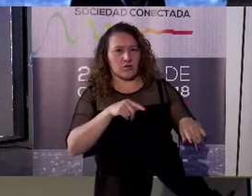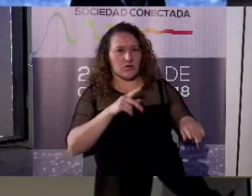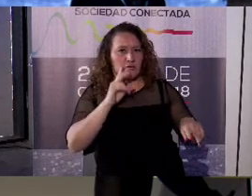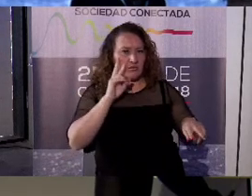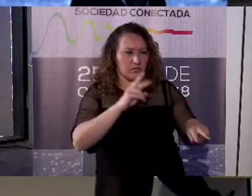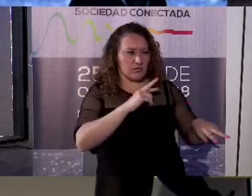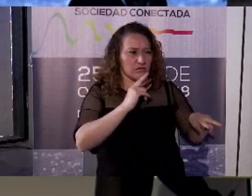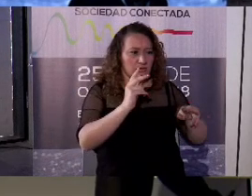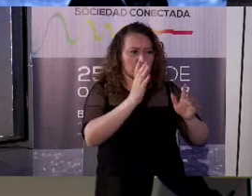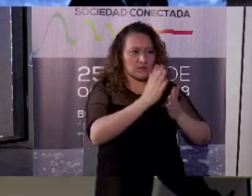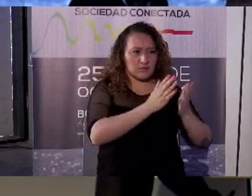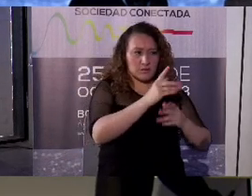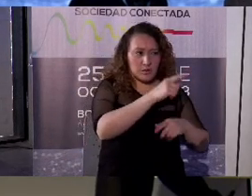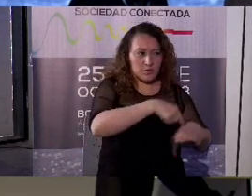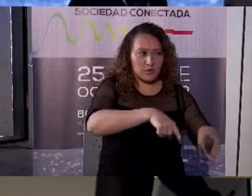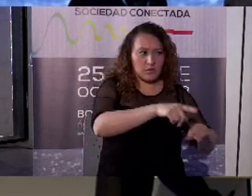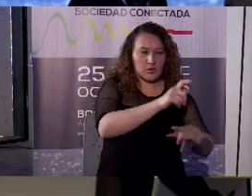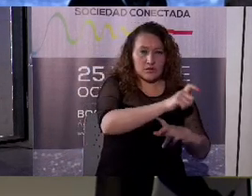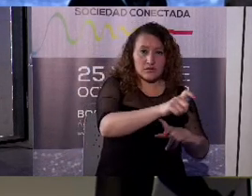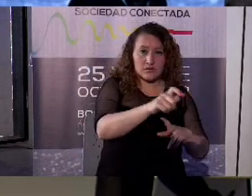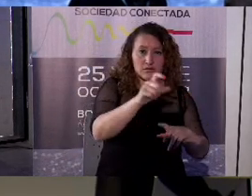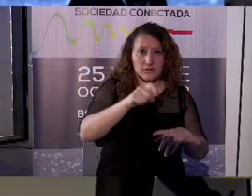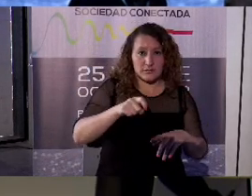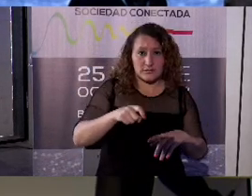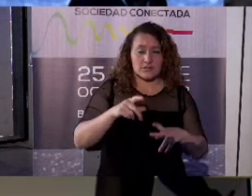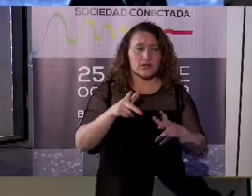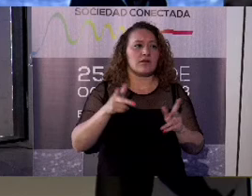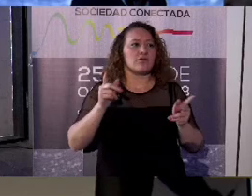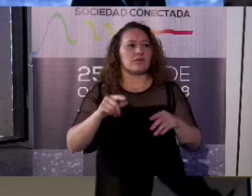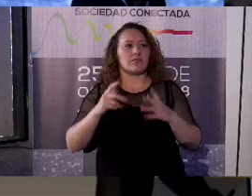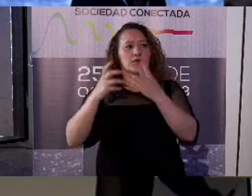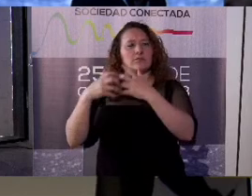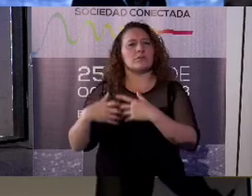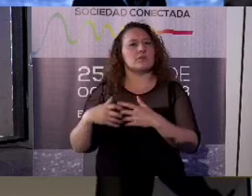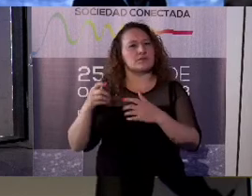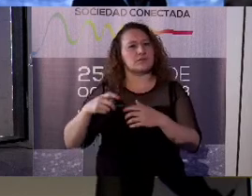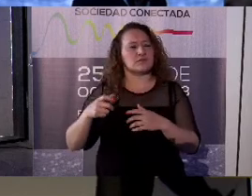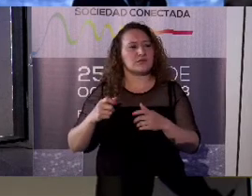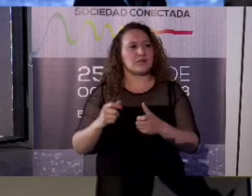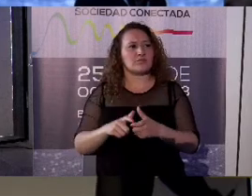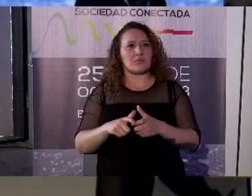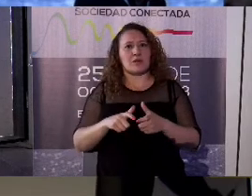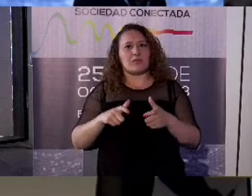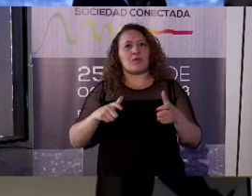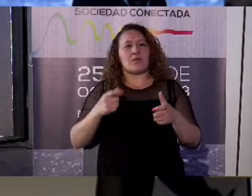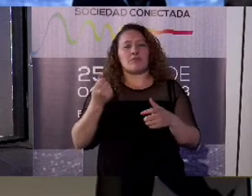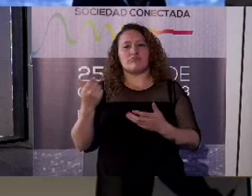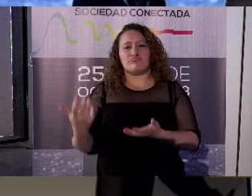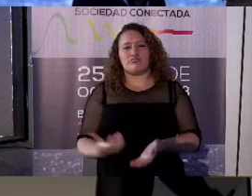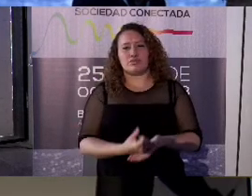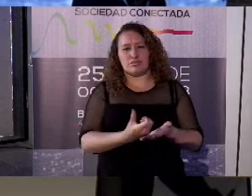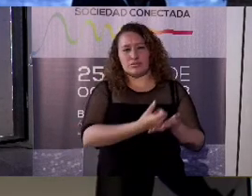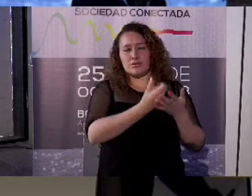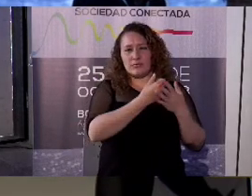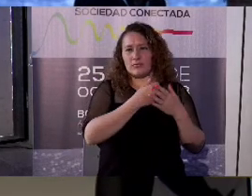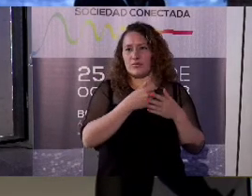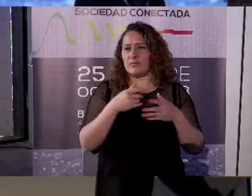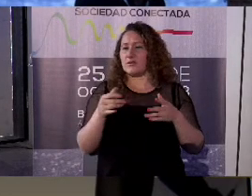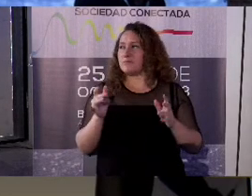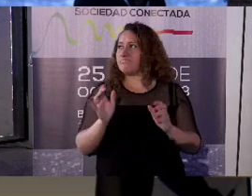requiere y las empresas que necesitan este generar maximizar su rentabilidad esto es como el